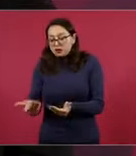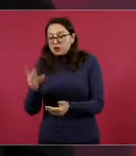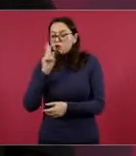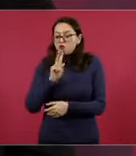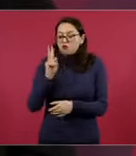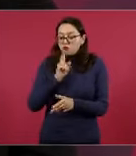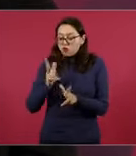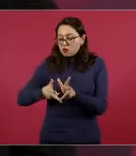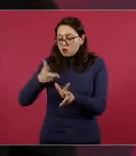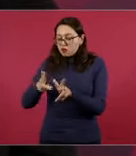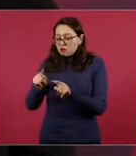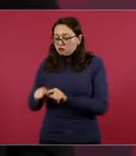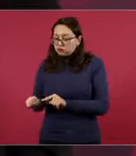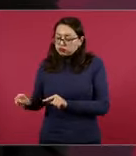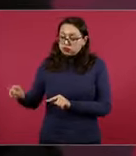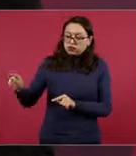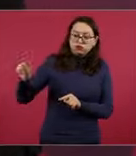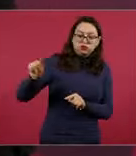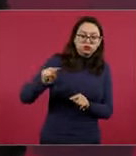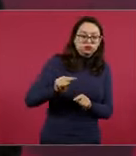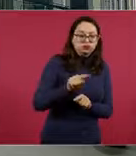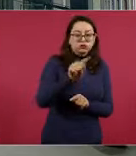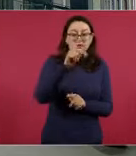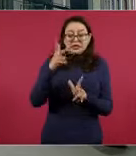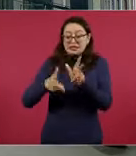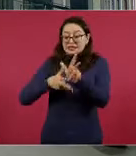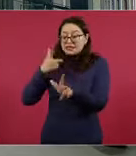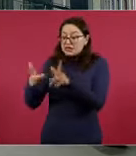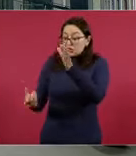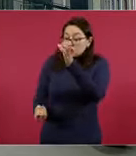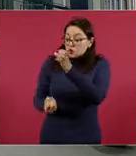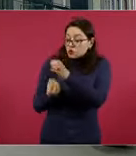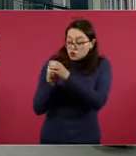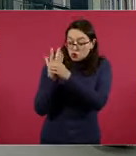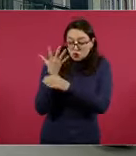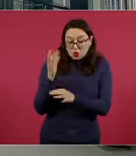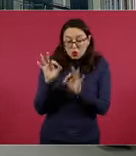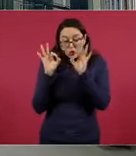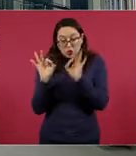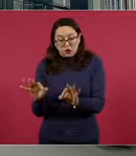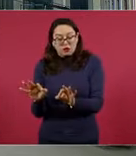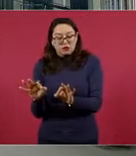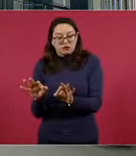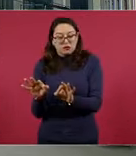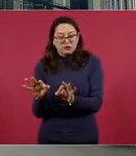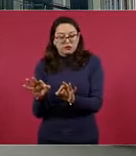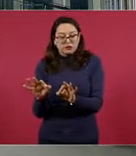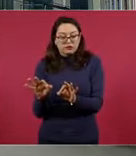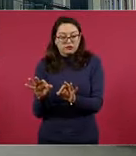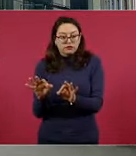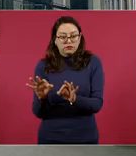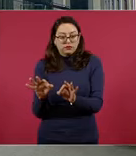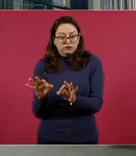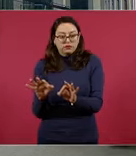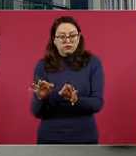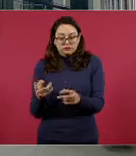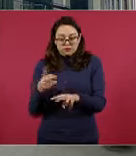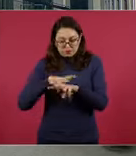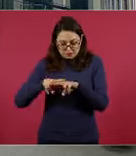porque también son trenes nuevos, hechos para estas